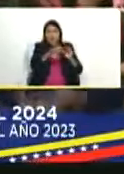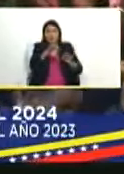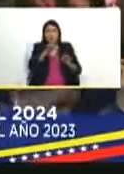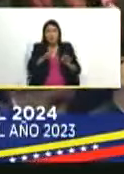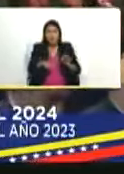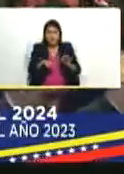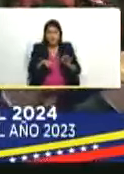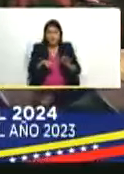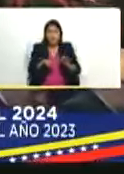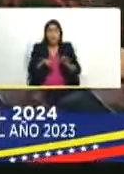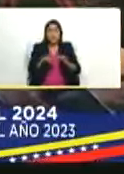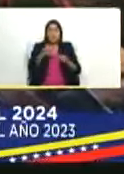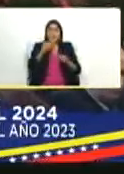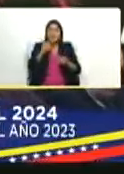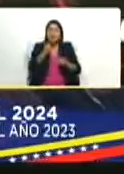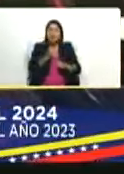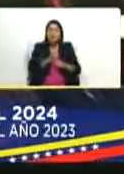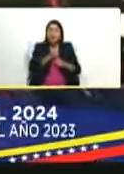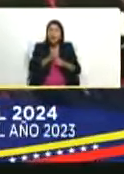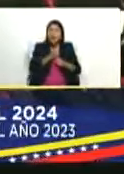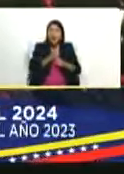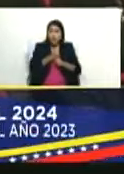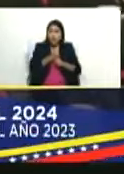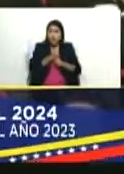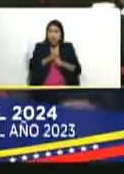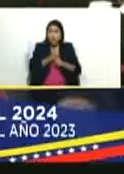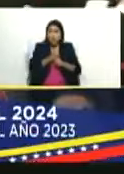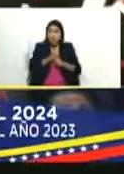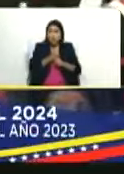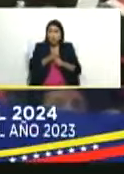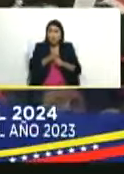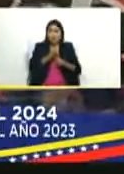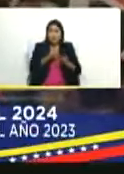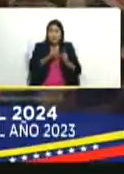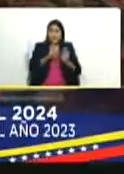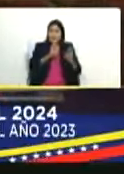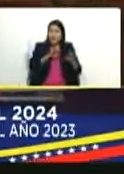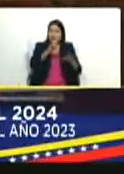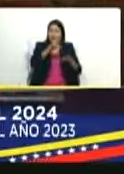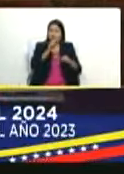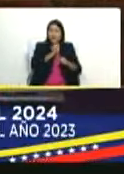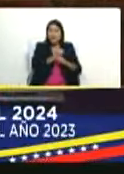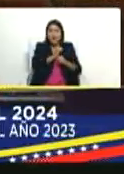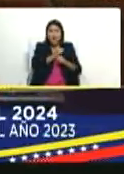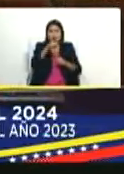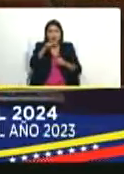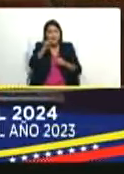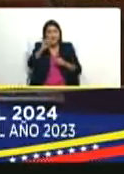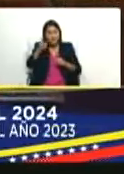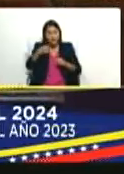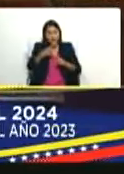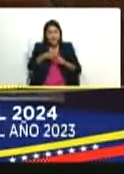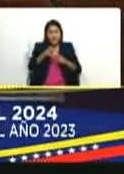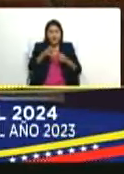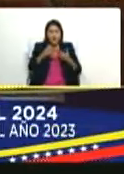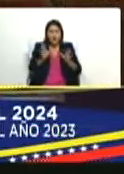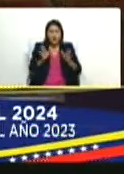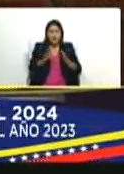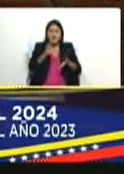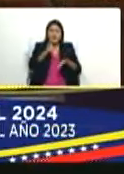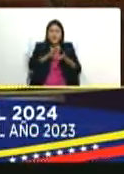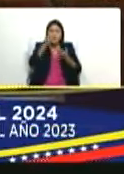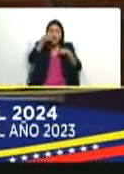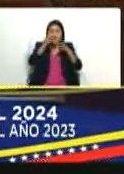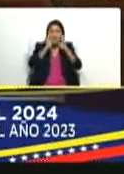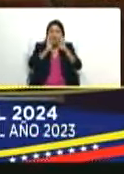labor jurisdiccional e incrementar el bienestar de trabajadores y trabajadoras. También fue inaugurado el Centro de